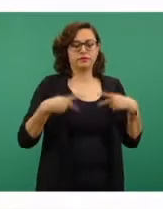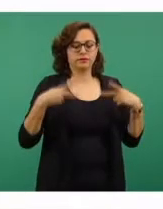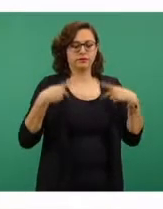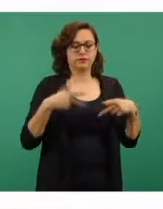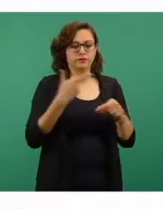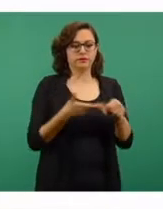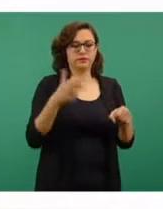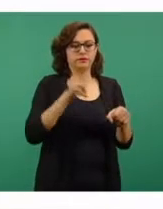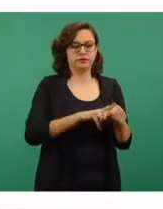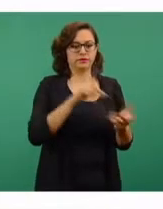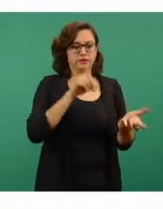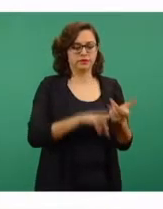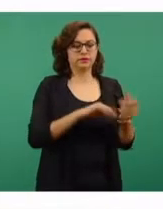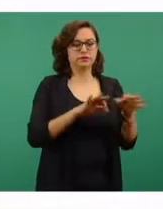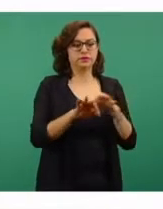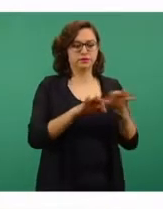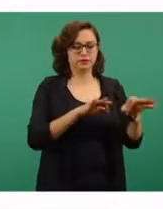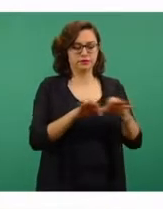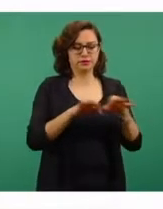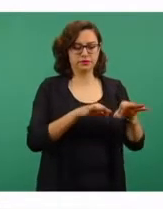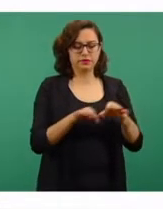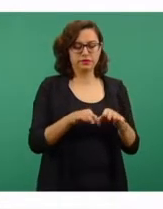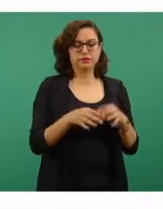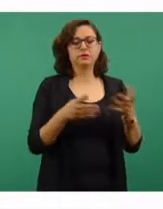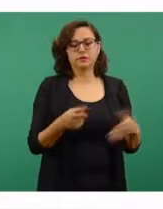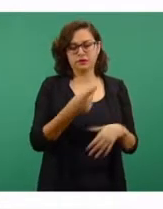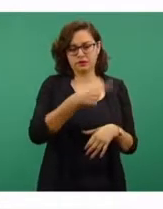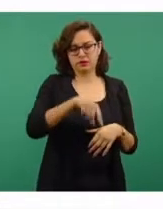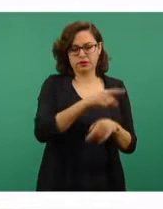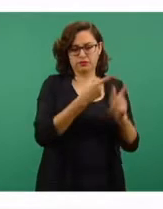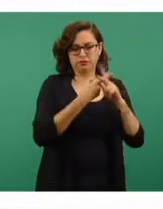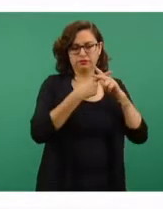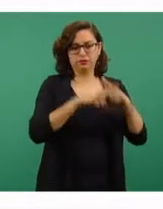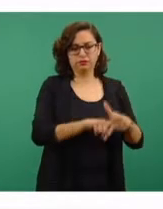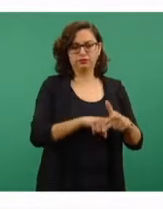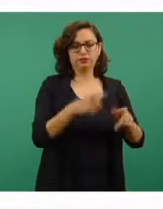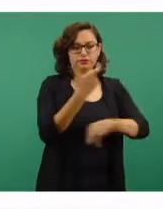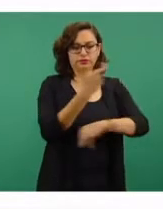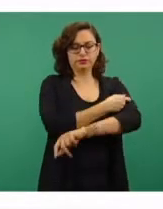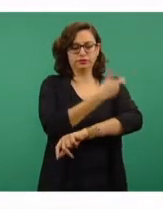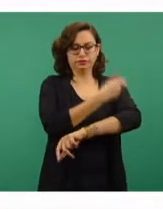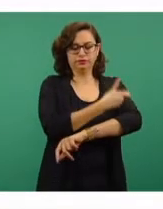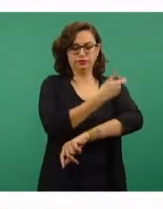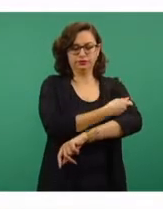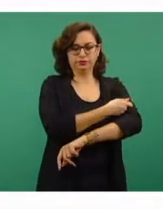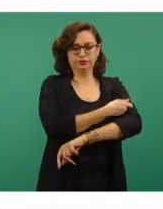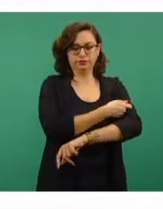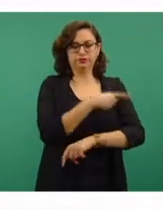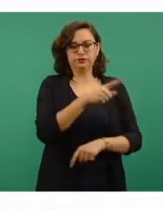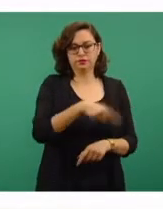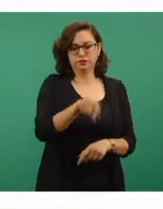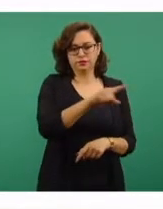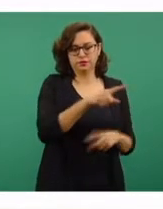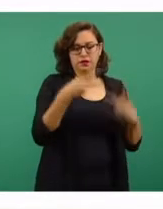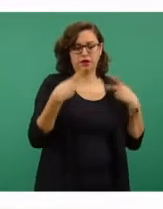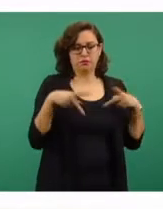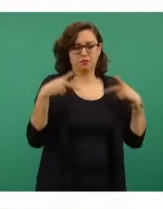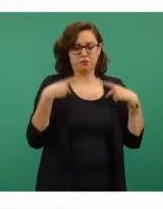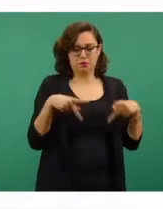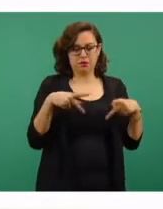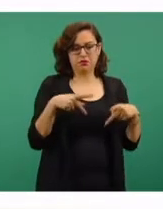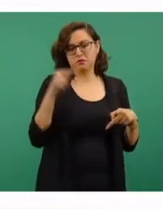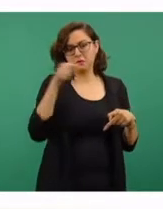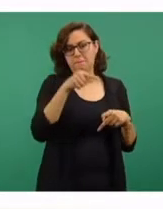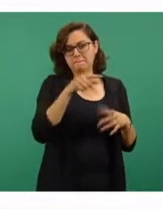en su momento, también fue con quienes iniciamos, porque son las personas del personal de salud que está en